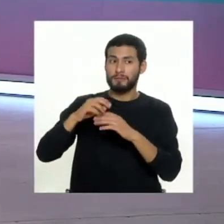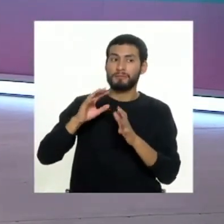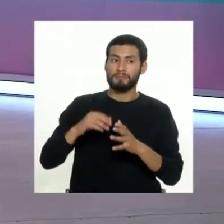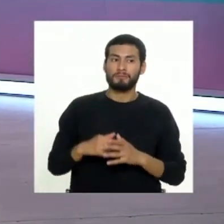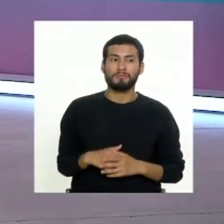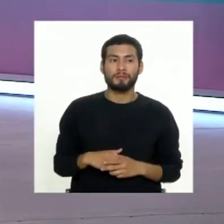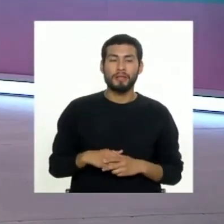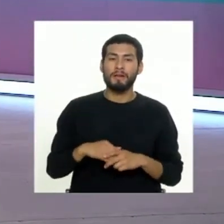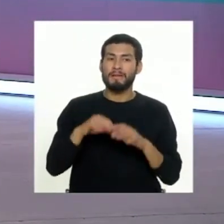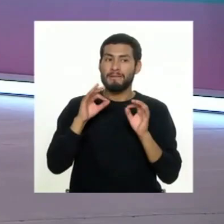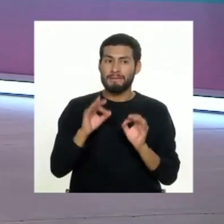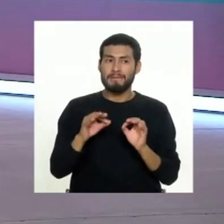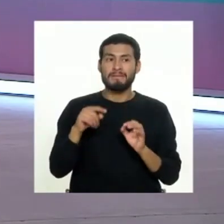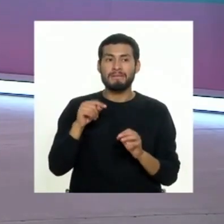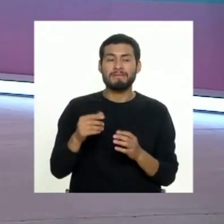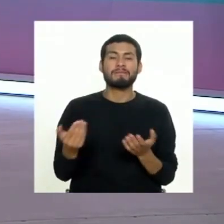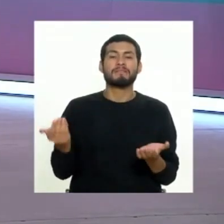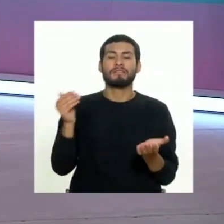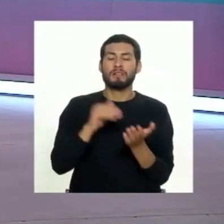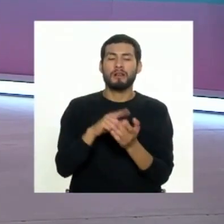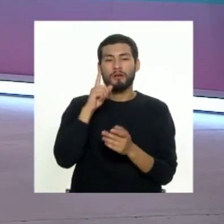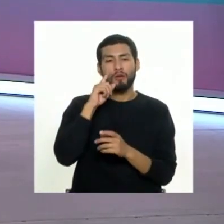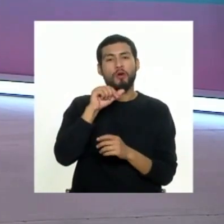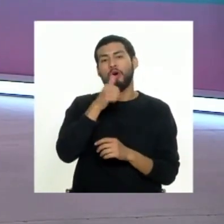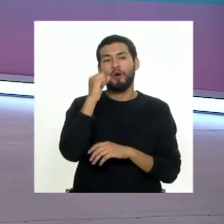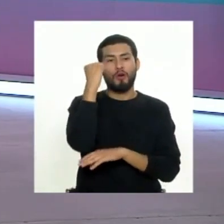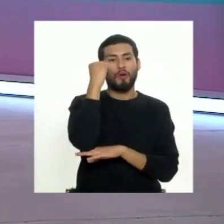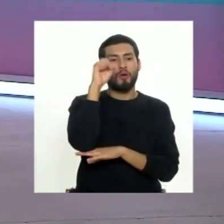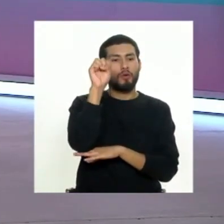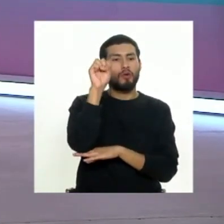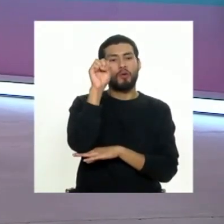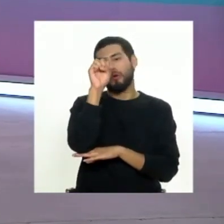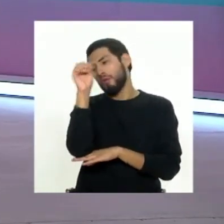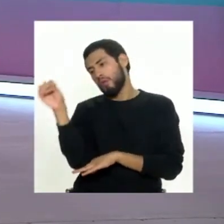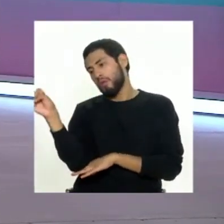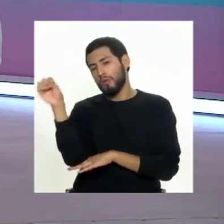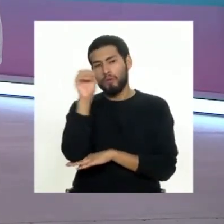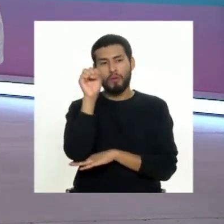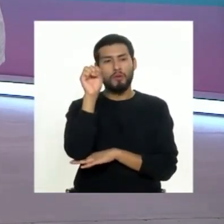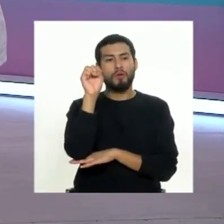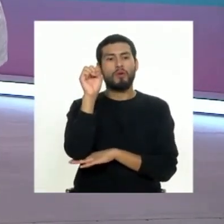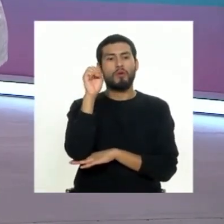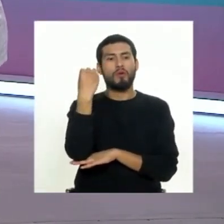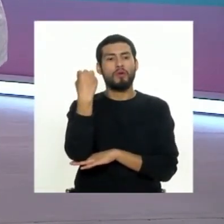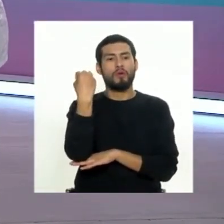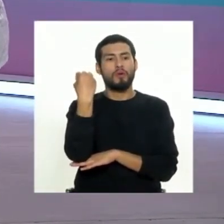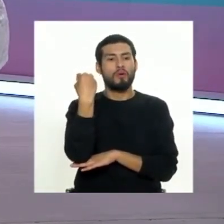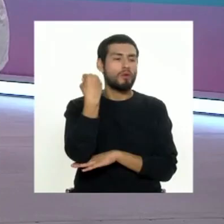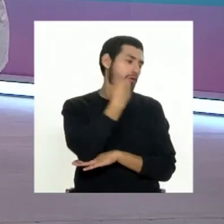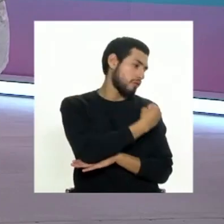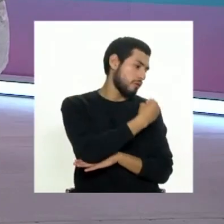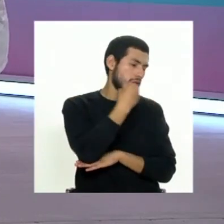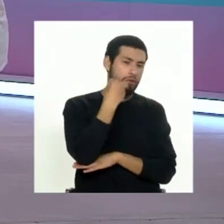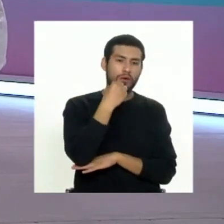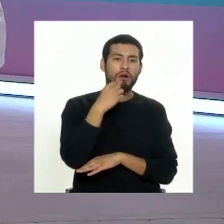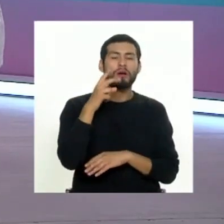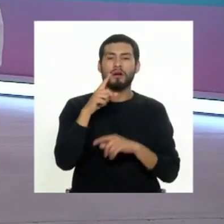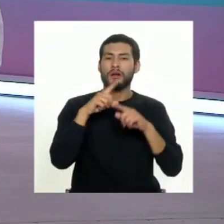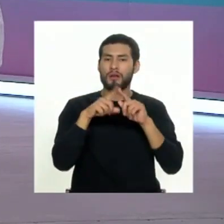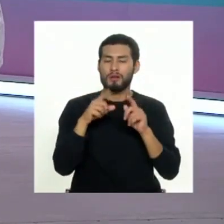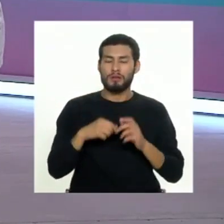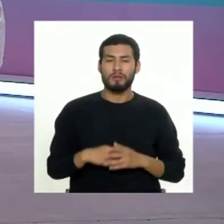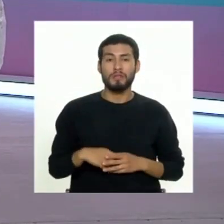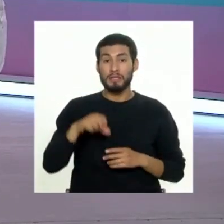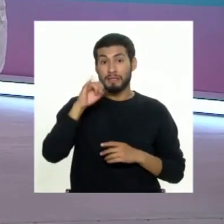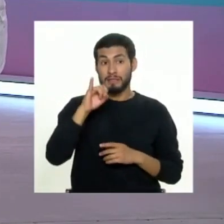Y igual lo vamos a hacer para el otro lado. Si es que de repente hasta este momento el